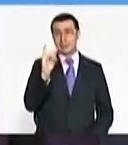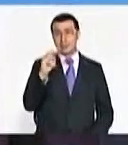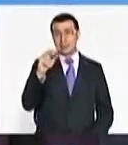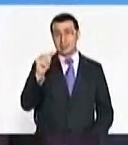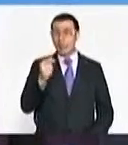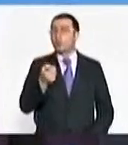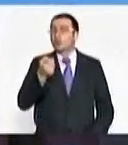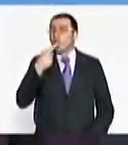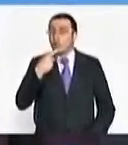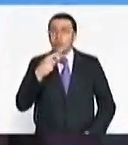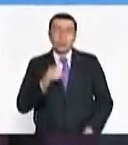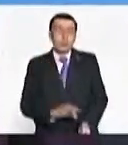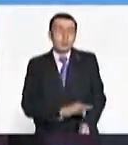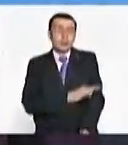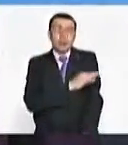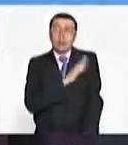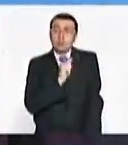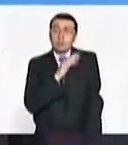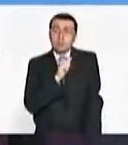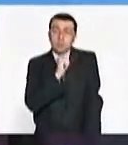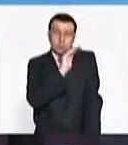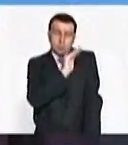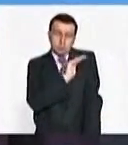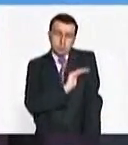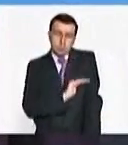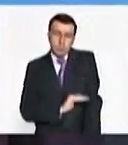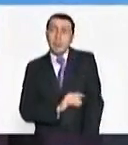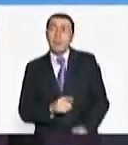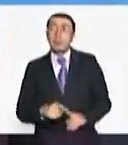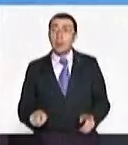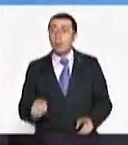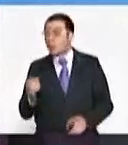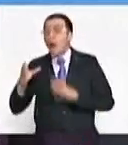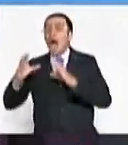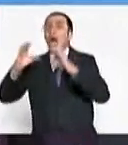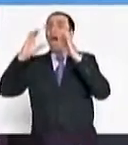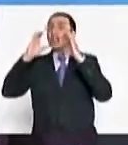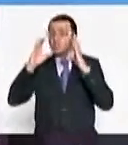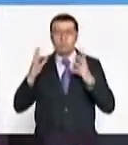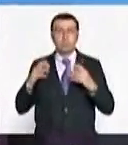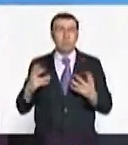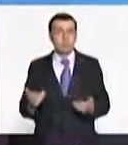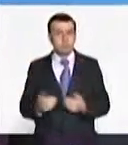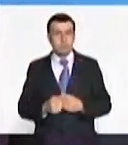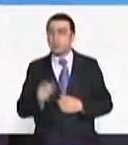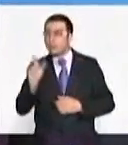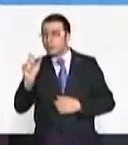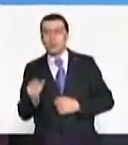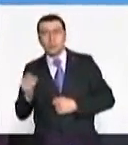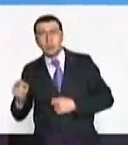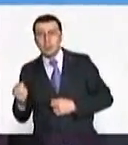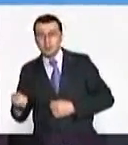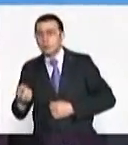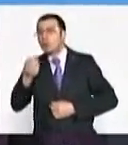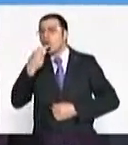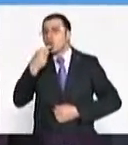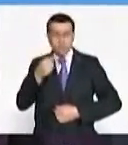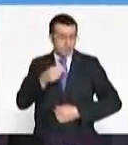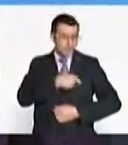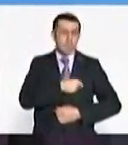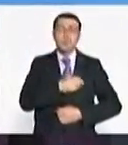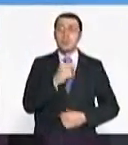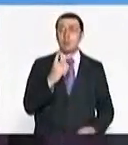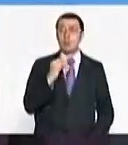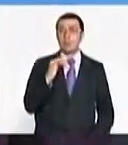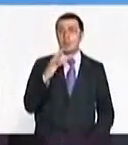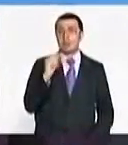empanada. O vemos al paciente que toma la vitamina E, que es la señora que toma la vitamina E para el seno con leche. Entonces, pues es una ironía porque la